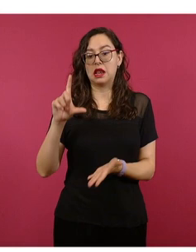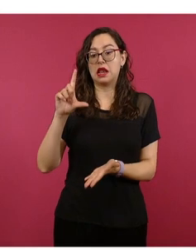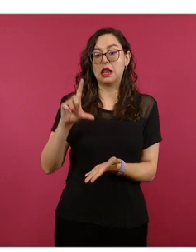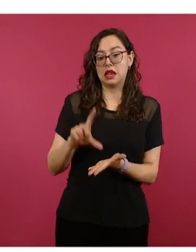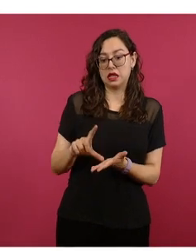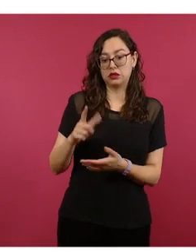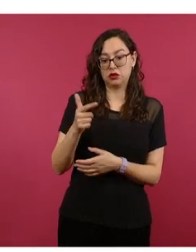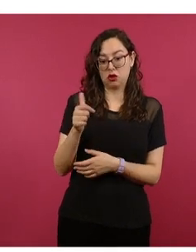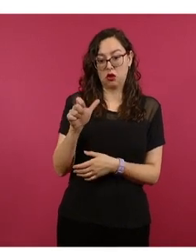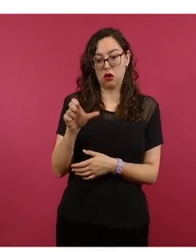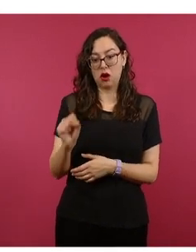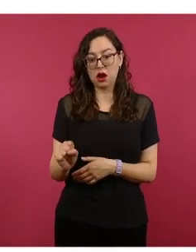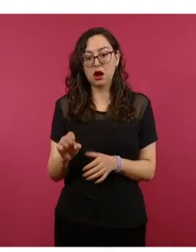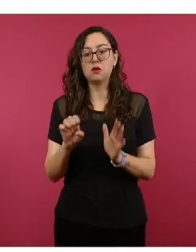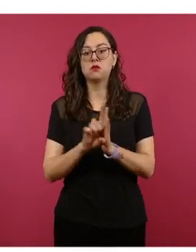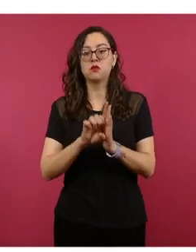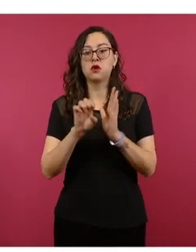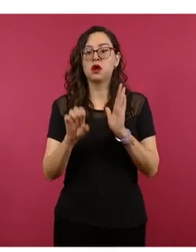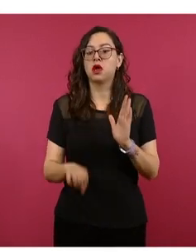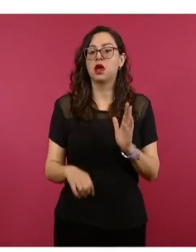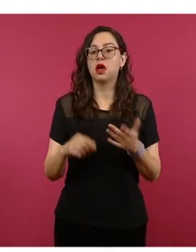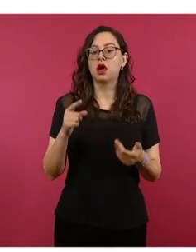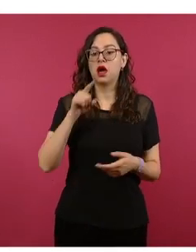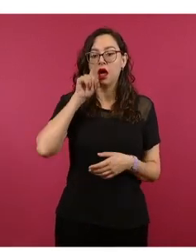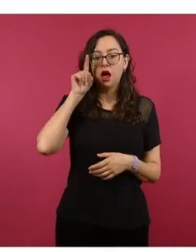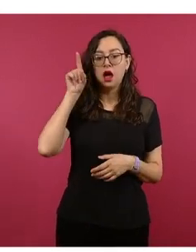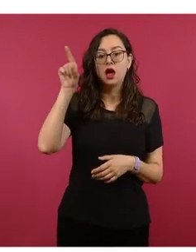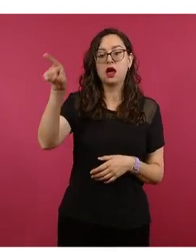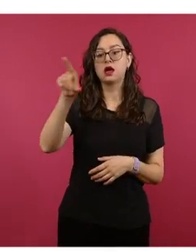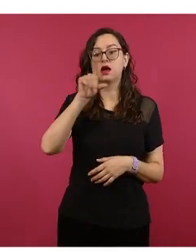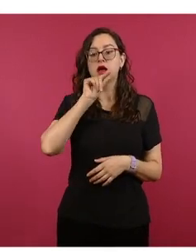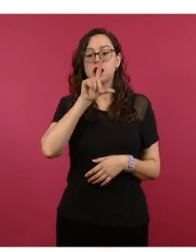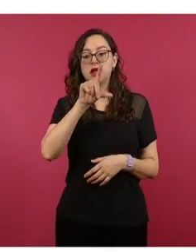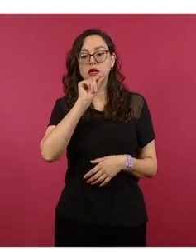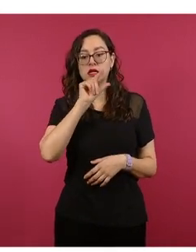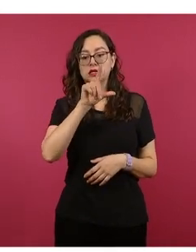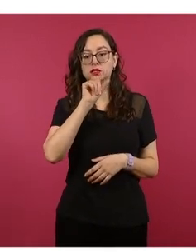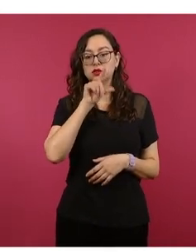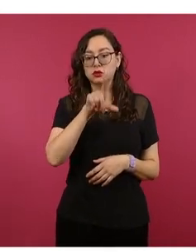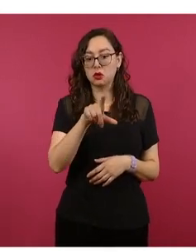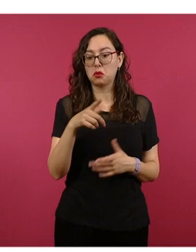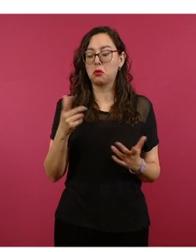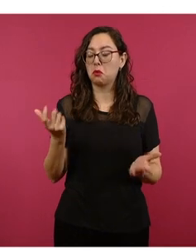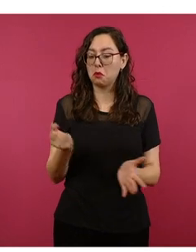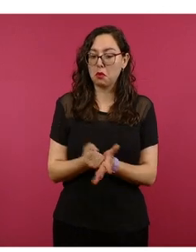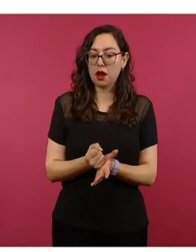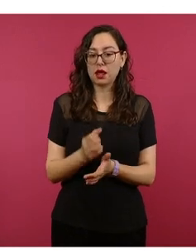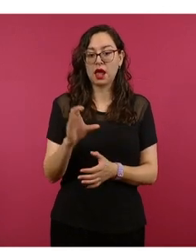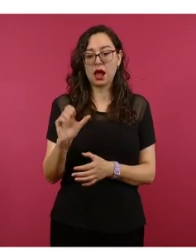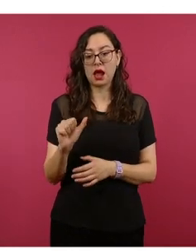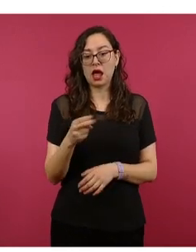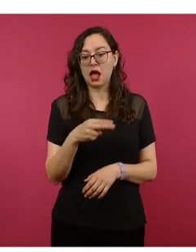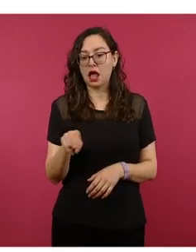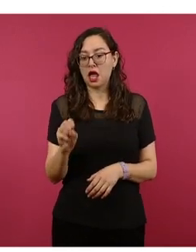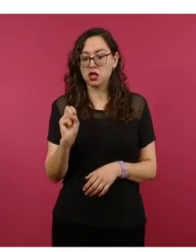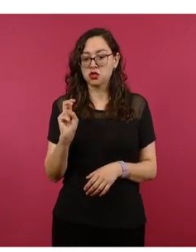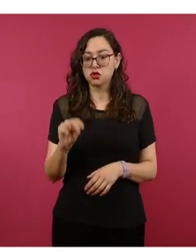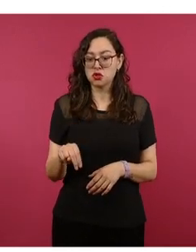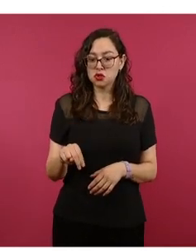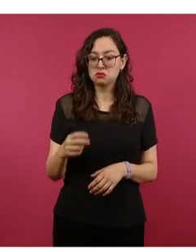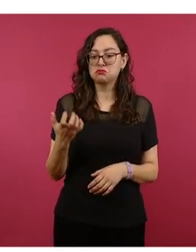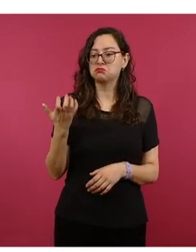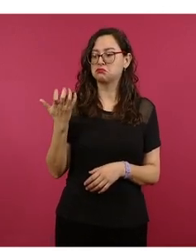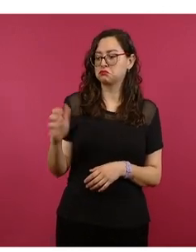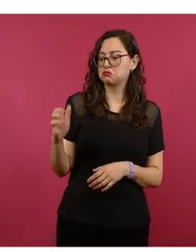con distribuidora de gas del Cañón en Villa Guerrero, Jalisco, vendiendo el litro en 10 pesos con